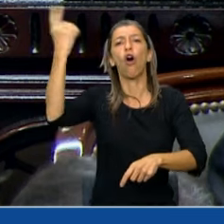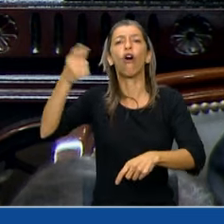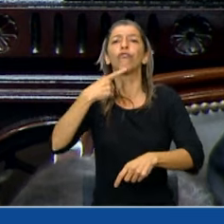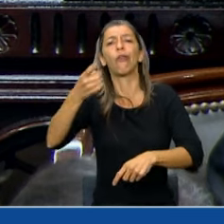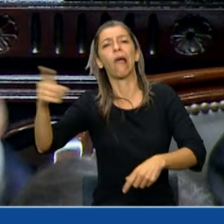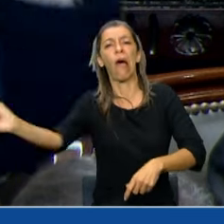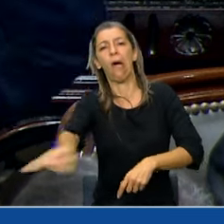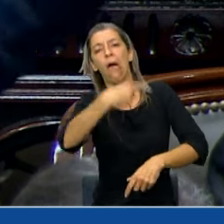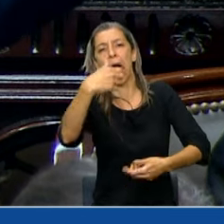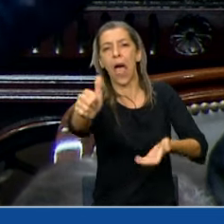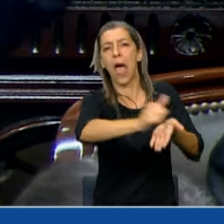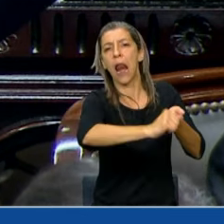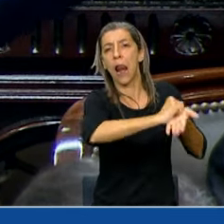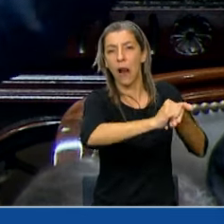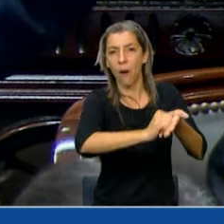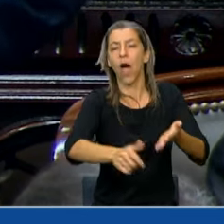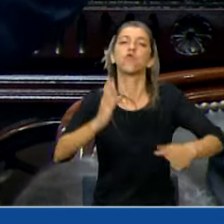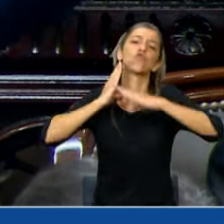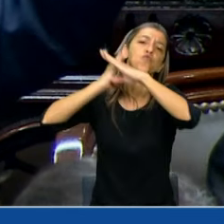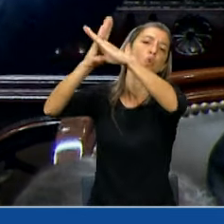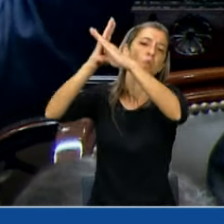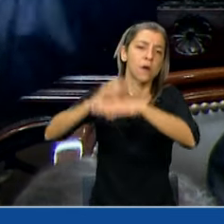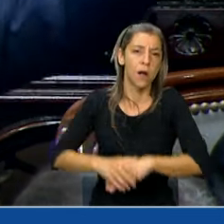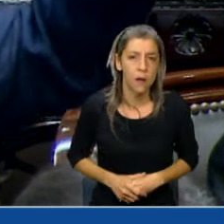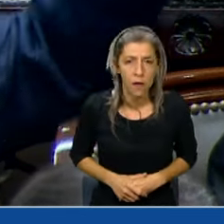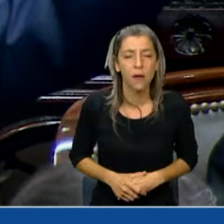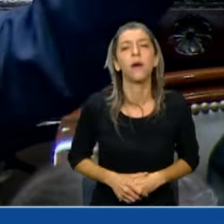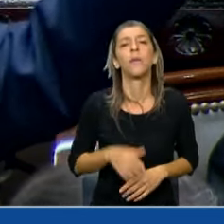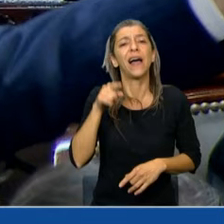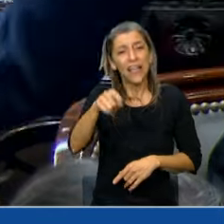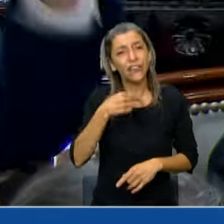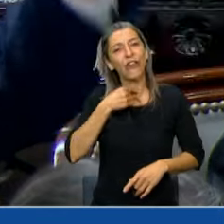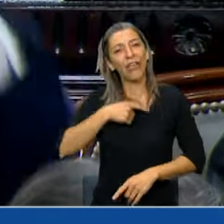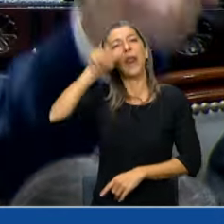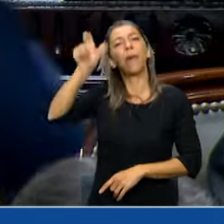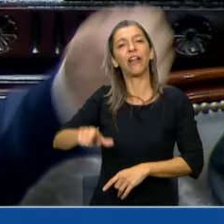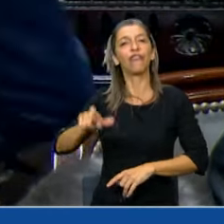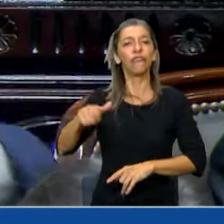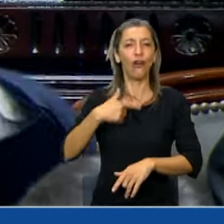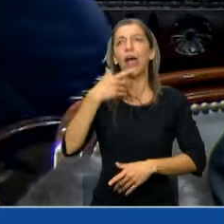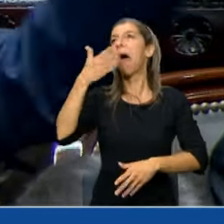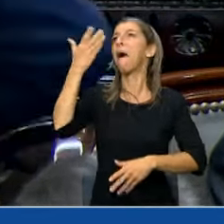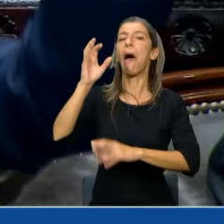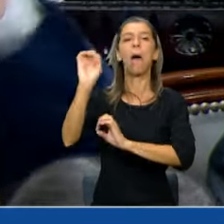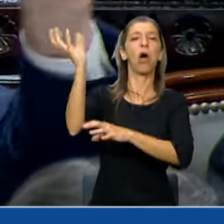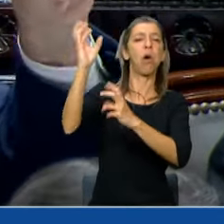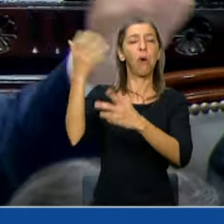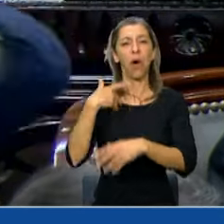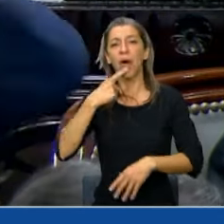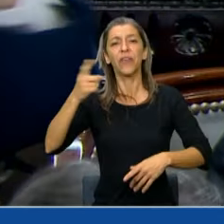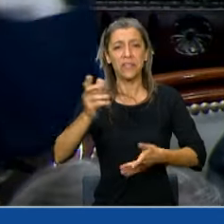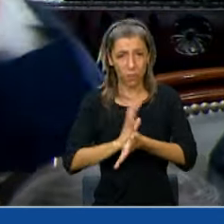platos eso es lo que quieren los nuevos modernos en la Argentina mandarlos otra vez a los científicos a lavar los